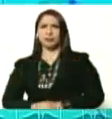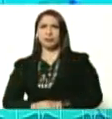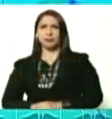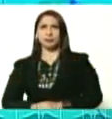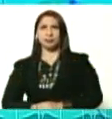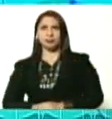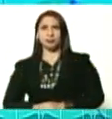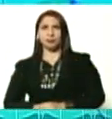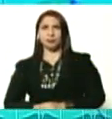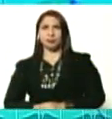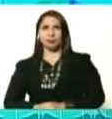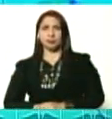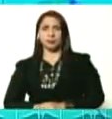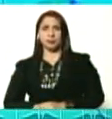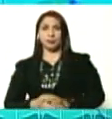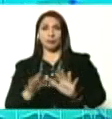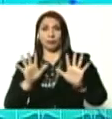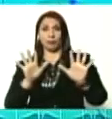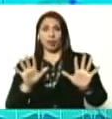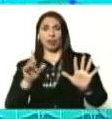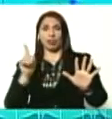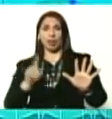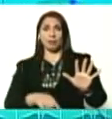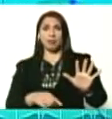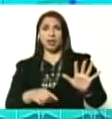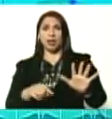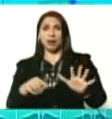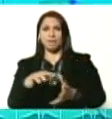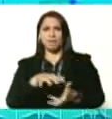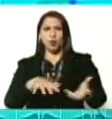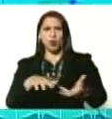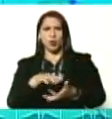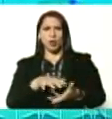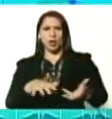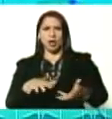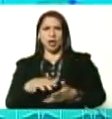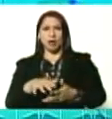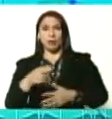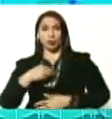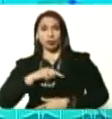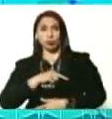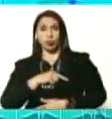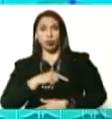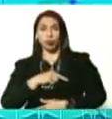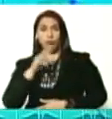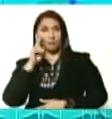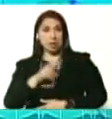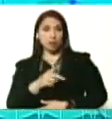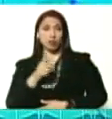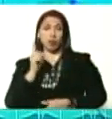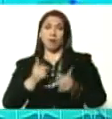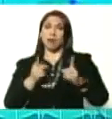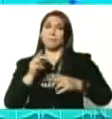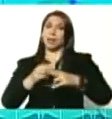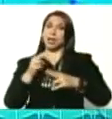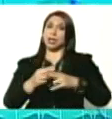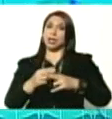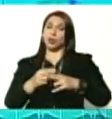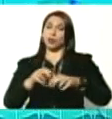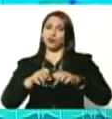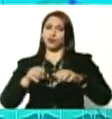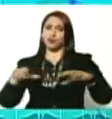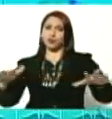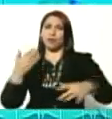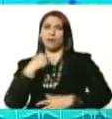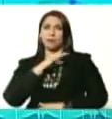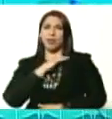etcétera. Décimo, riesgo de brotes de enfermedades infecciosas. Estamos encima de eso. Once,